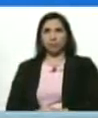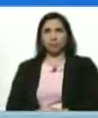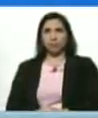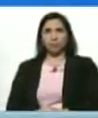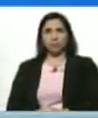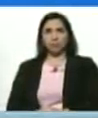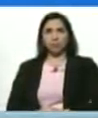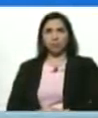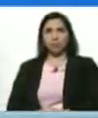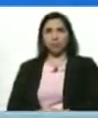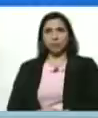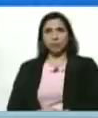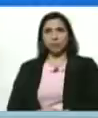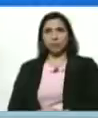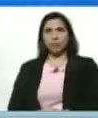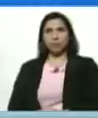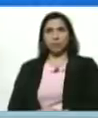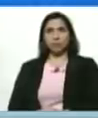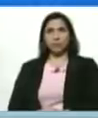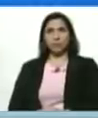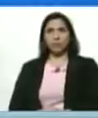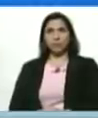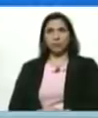reubicarlo revalorizarlo